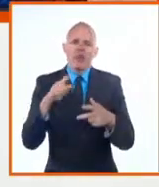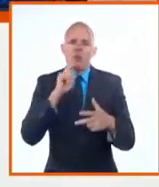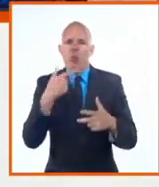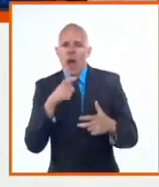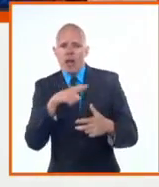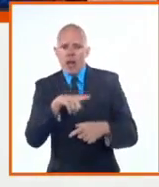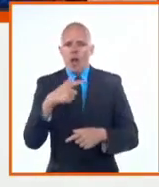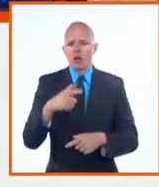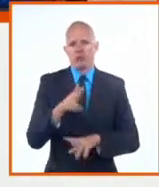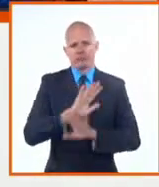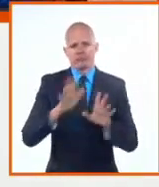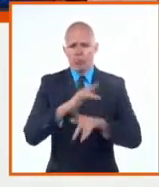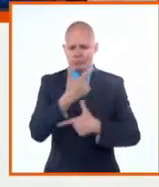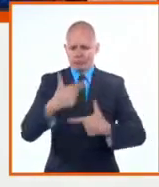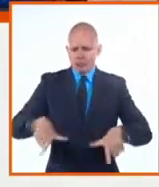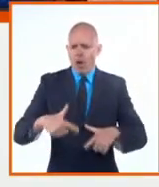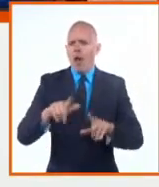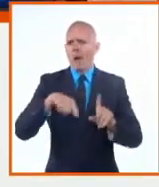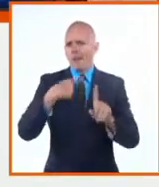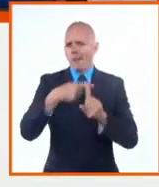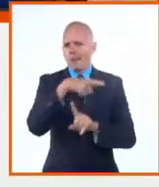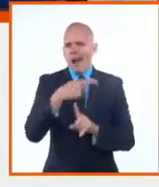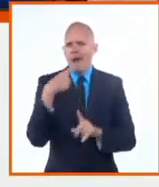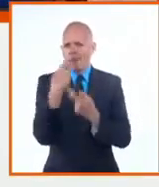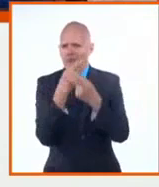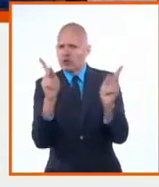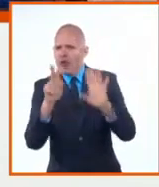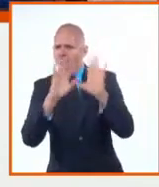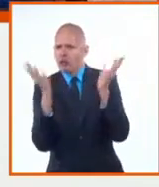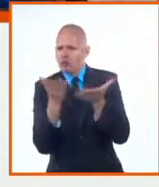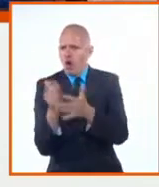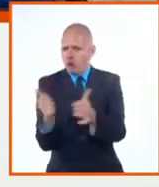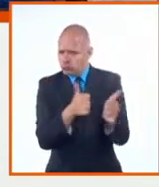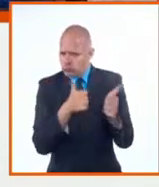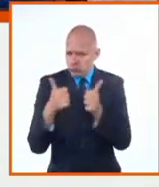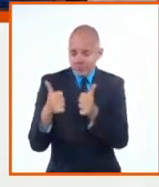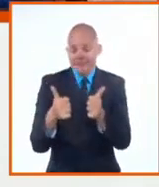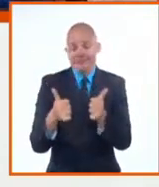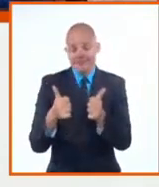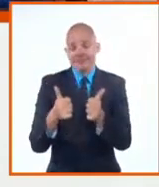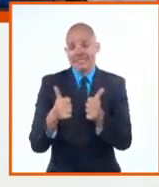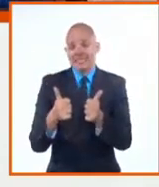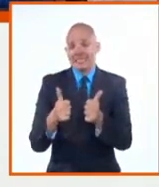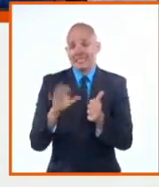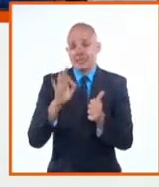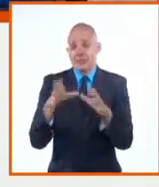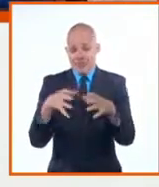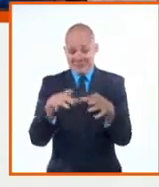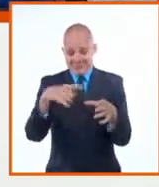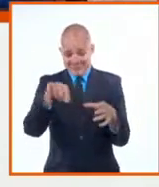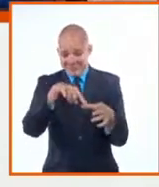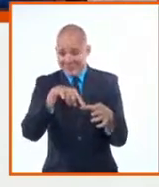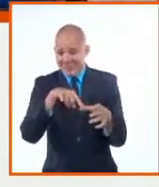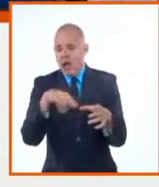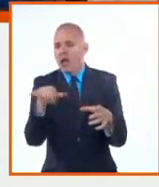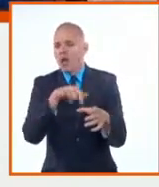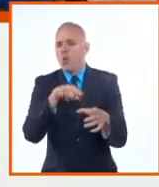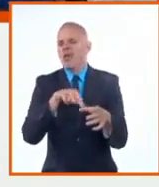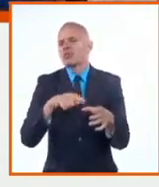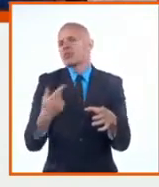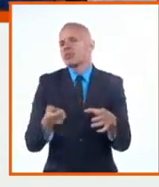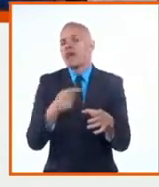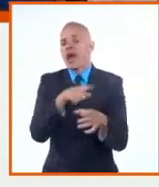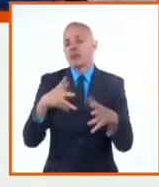pudieran enfrentar por sobre todas las cosas la zona que nosotros nos íbamos a enfrentar y este equipo también que tuviera esa disposición